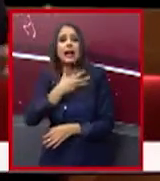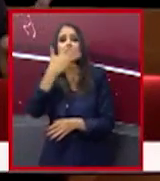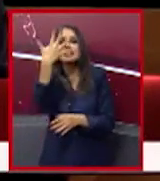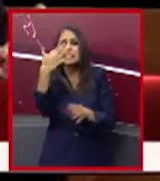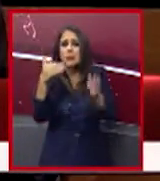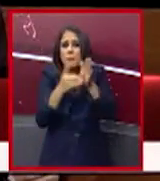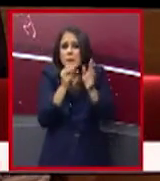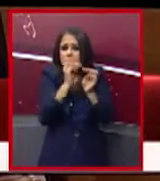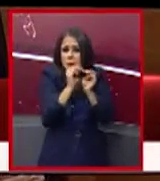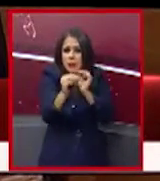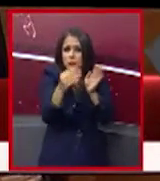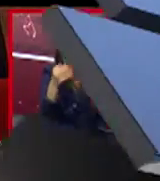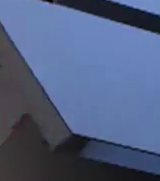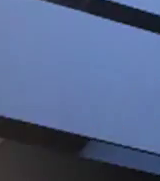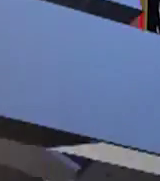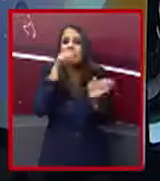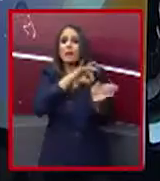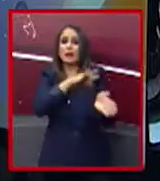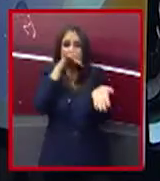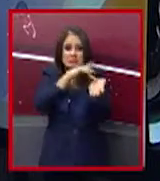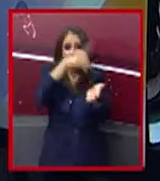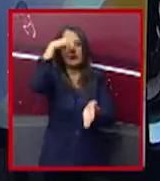hectáreas, vivan mejor.